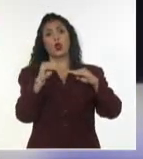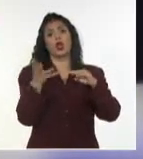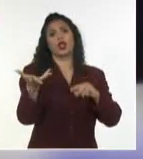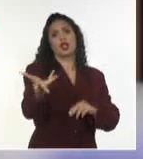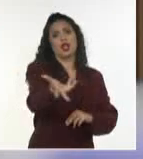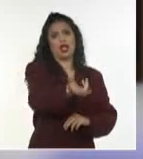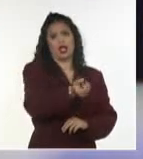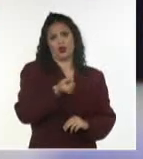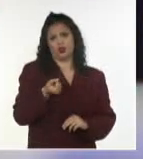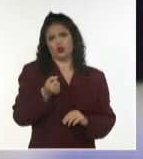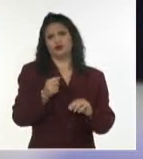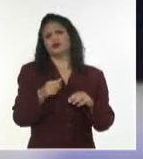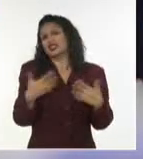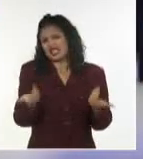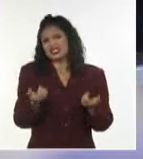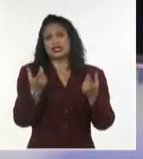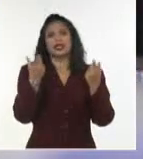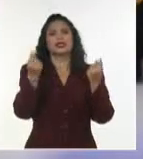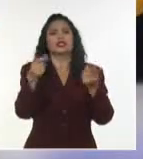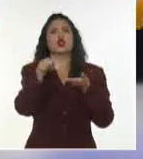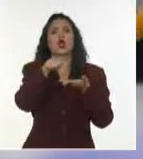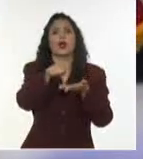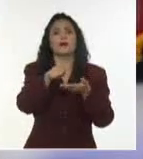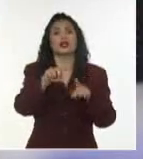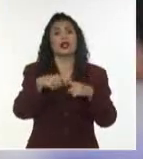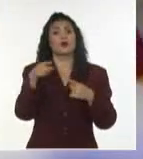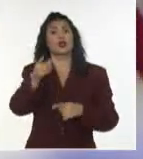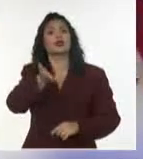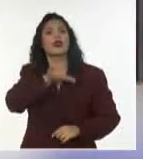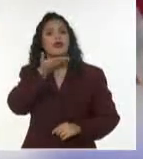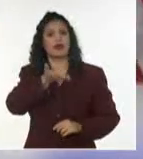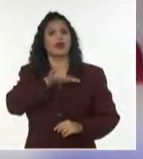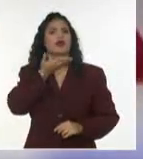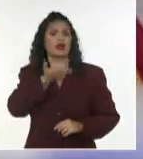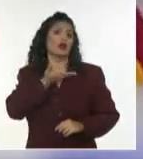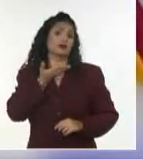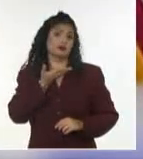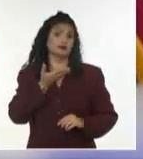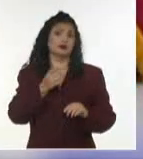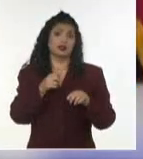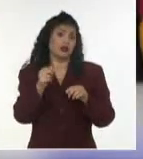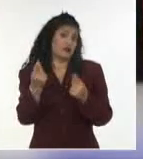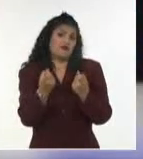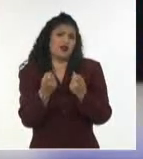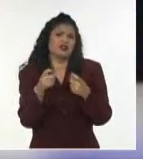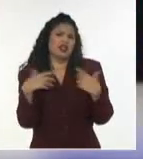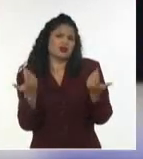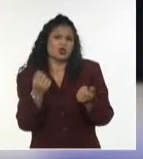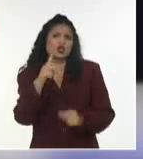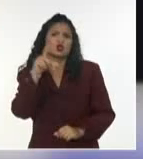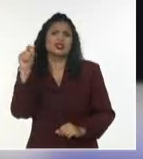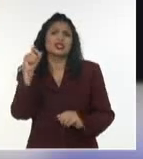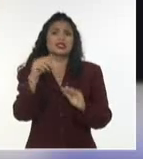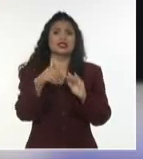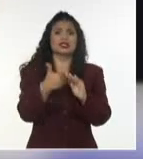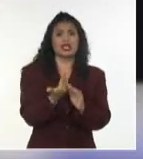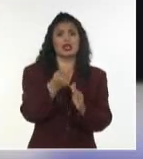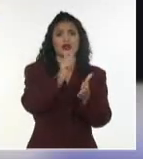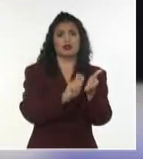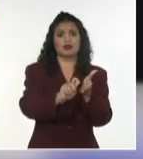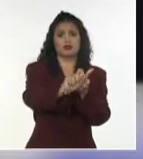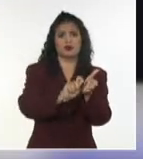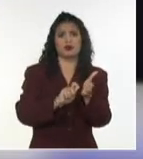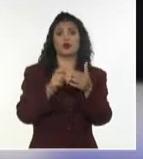un número récord y sumó unos 170,000 voluntarios cuando faltan apenas 100 días para la cita de los votantes en las